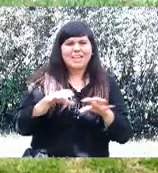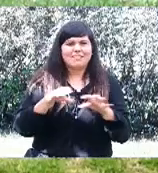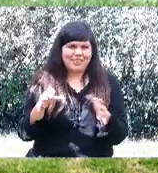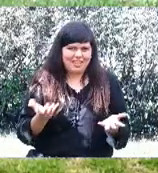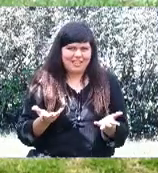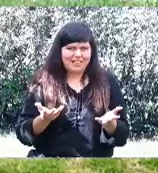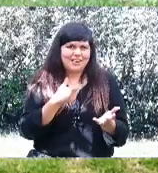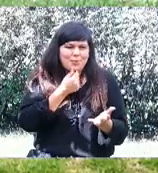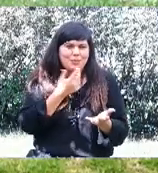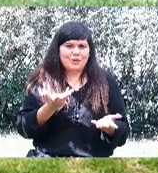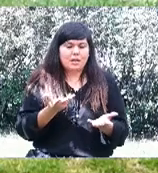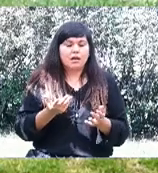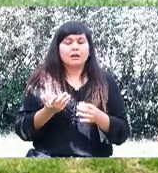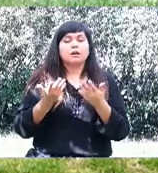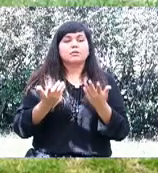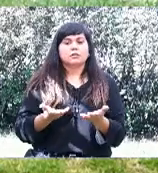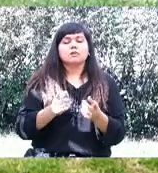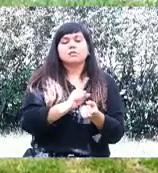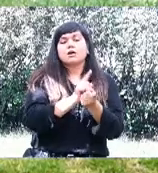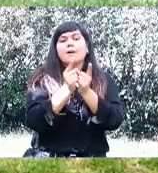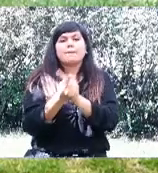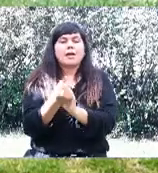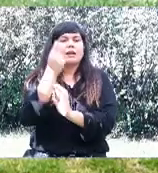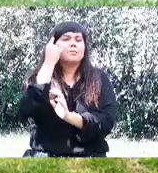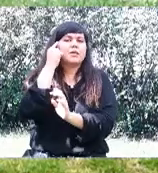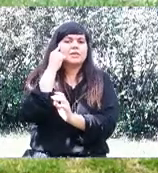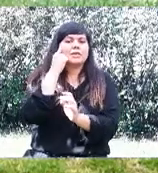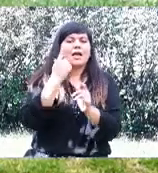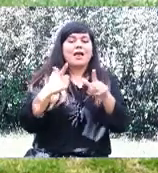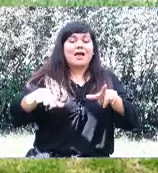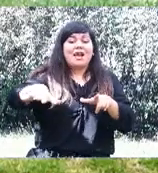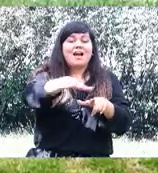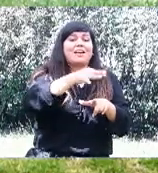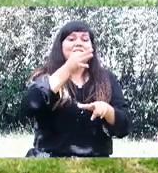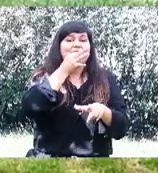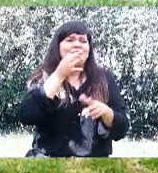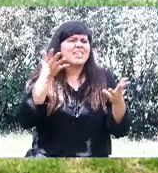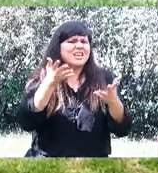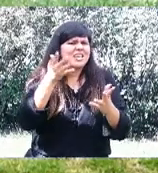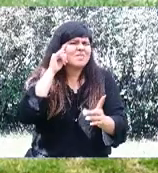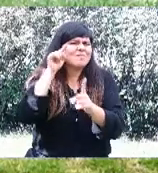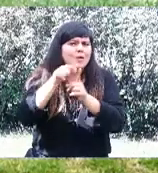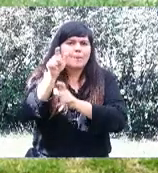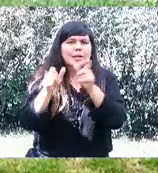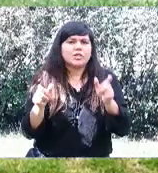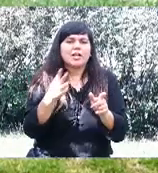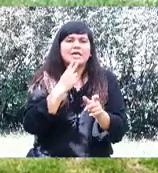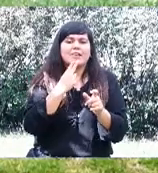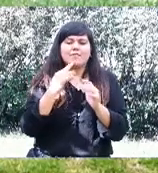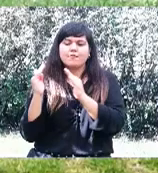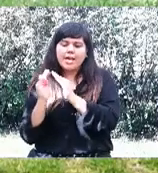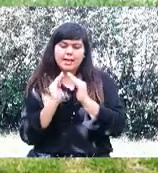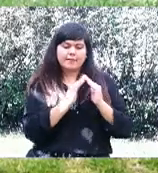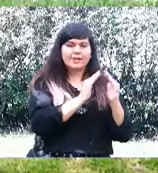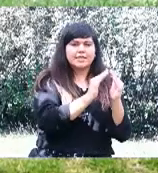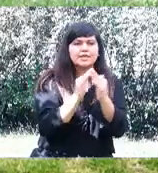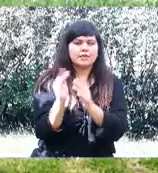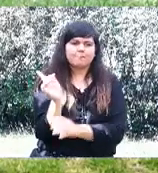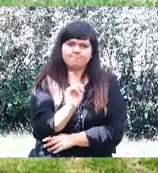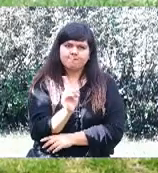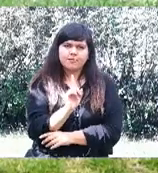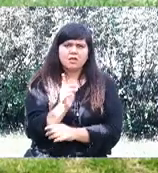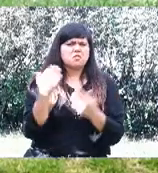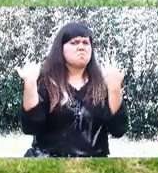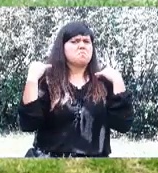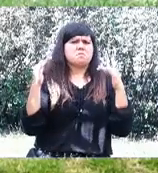entonces hay que también cambiar y pensar las áreas verdes para las personas que viven alrededor de es áreas verdes no hay que